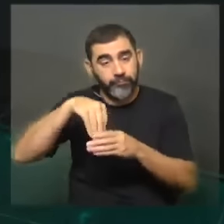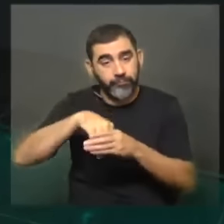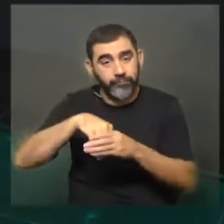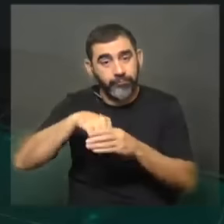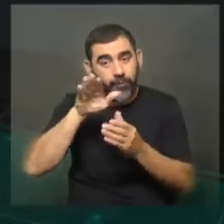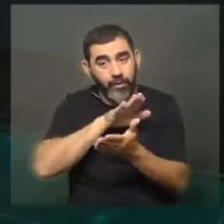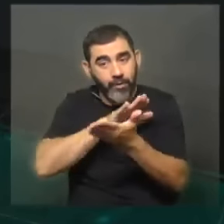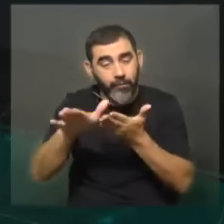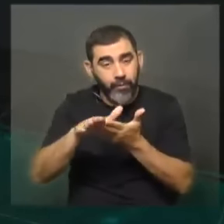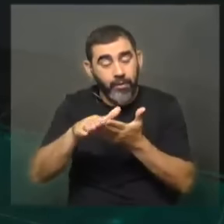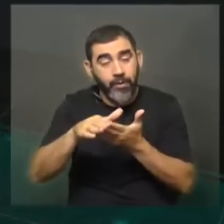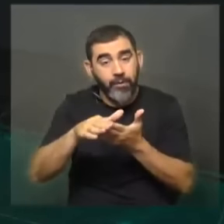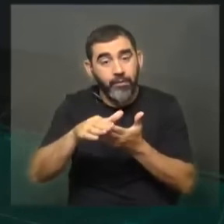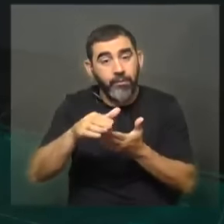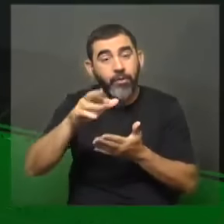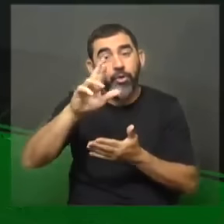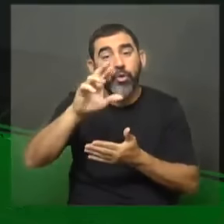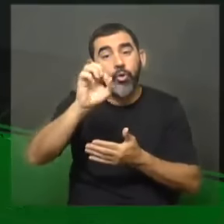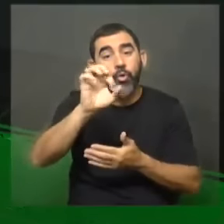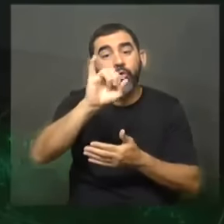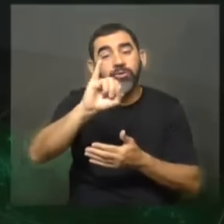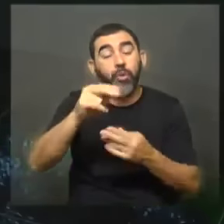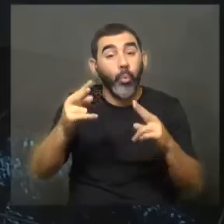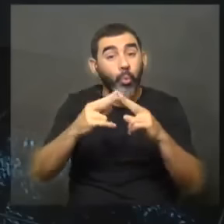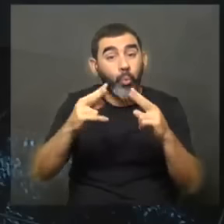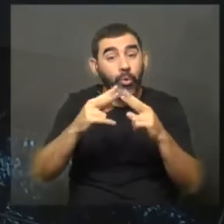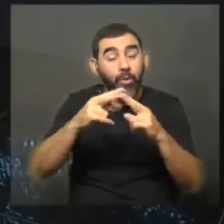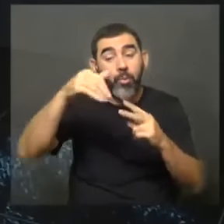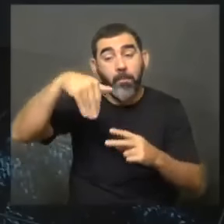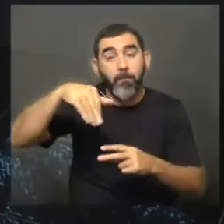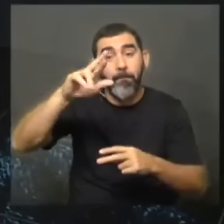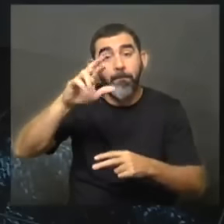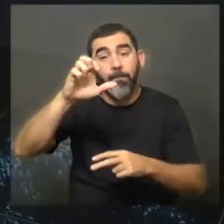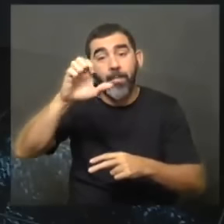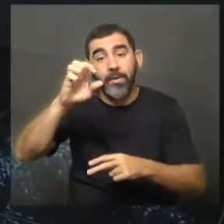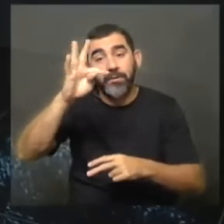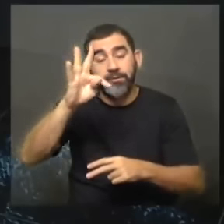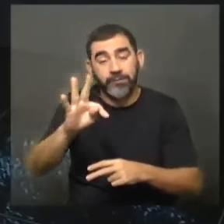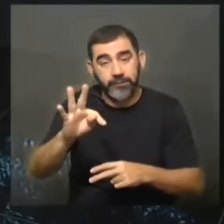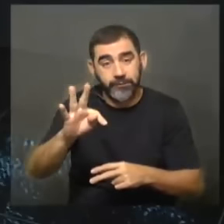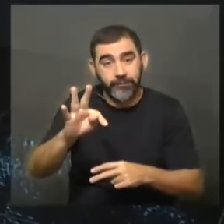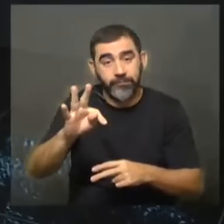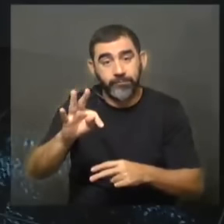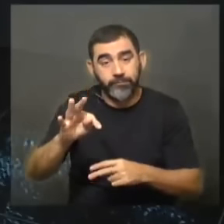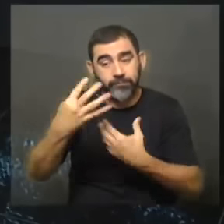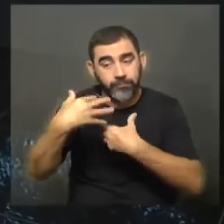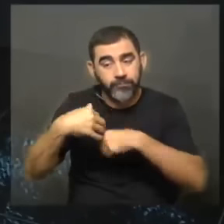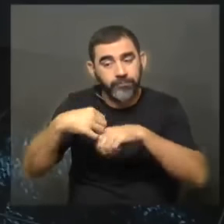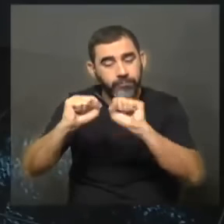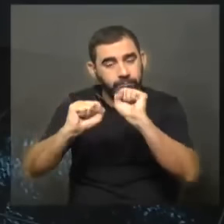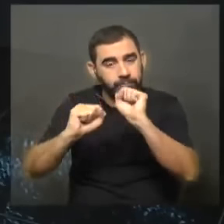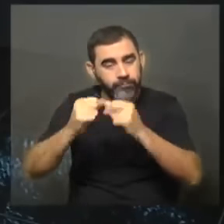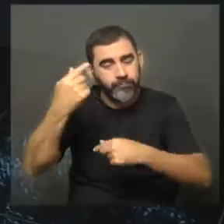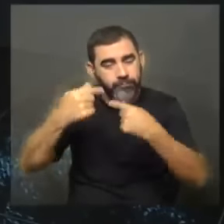la fuga de Sebastián alberti Rossi cuñado de el narcotraficante Sebastián marset determinó diversas